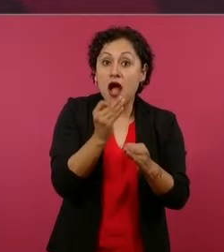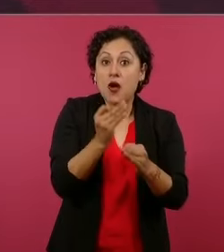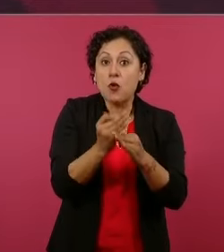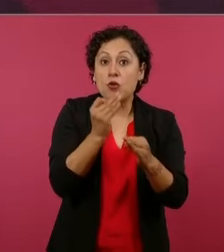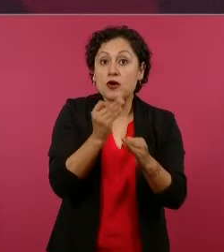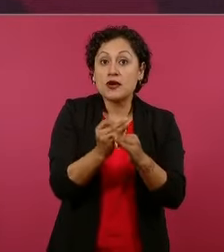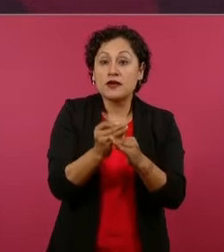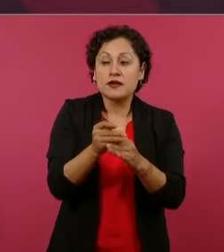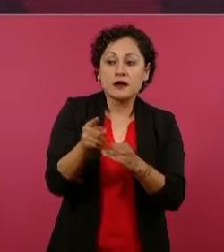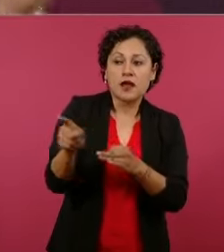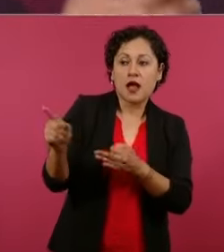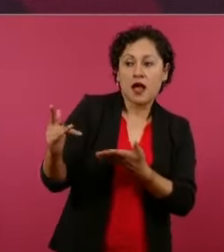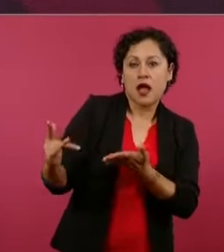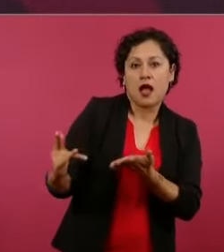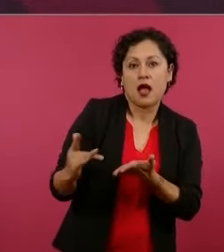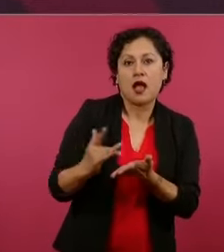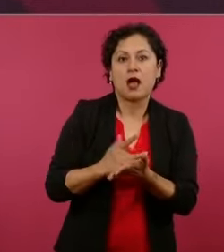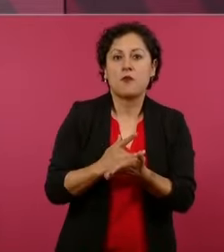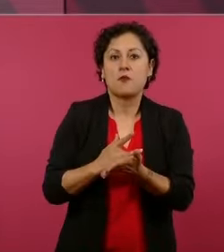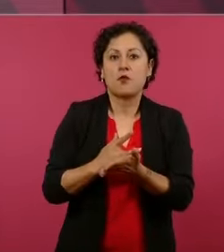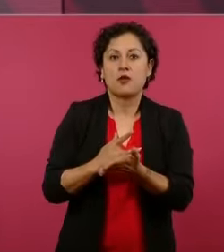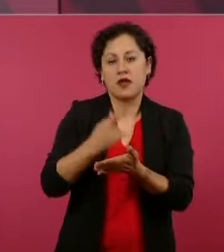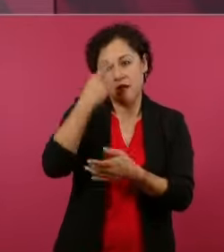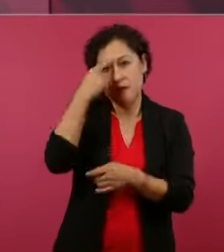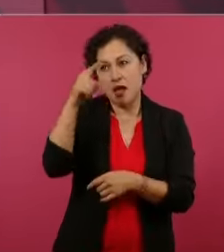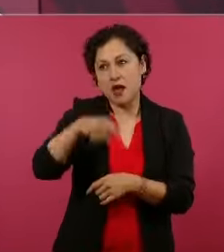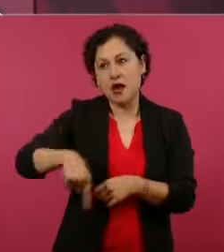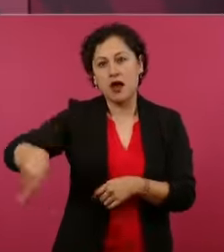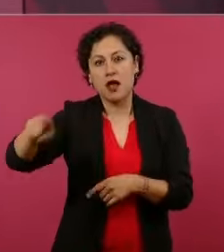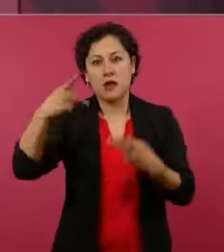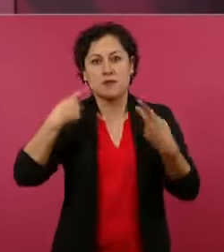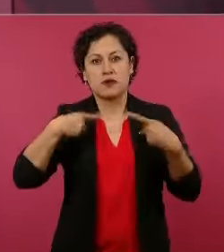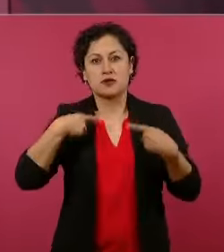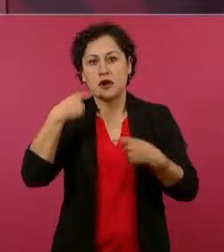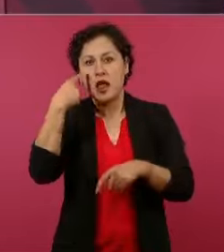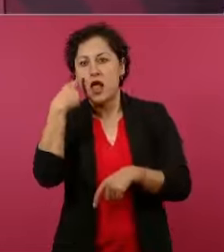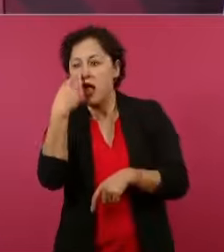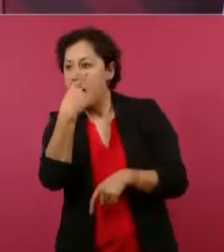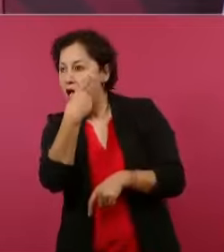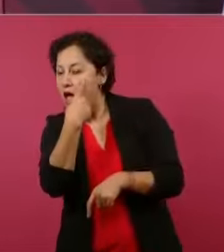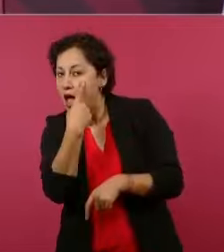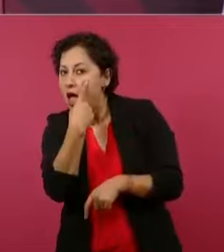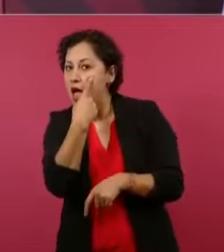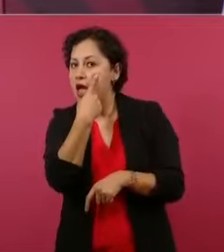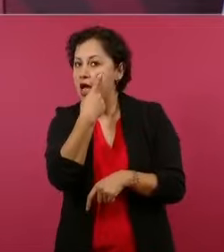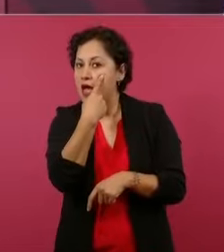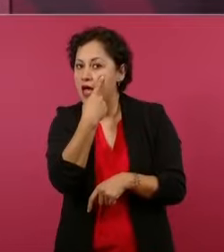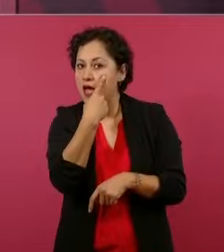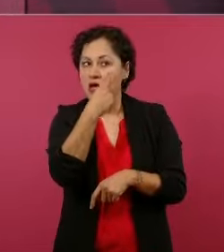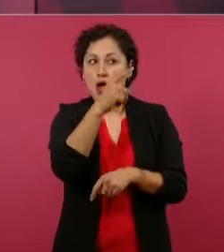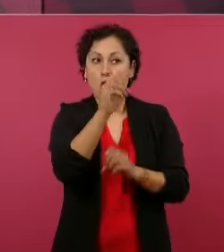gente porque creen que el pueblo es